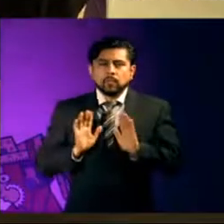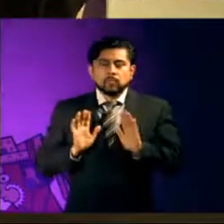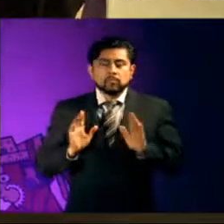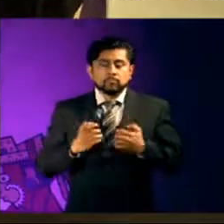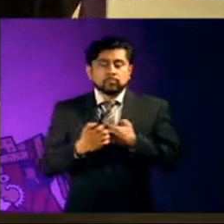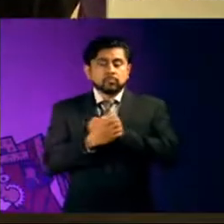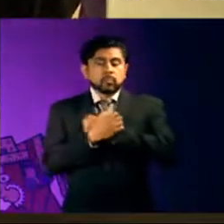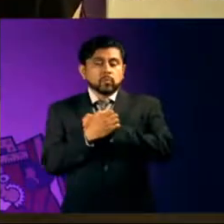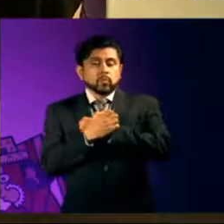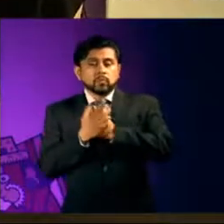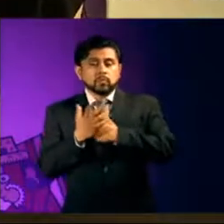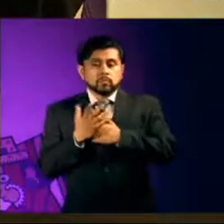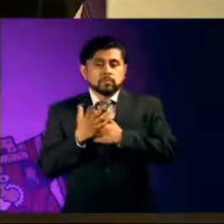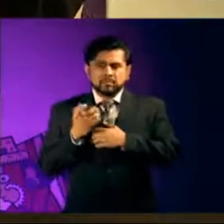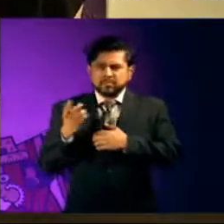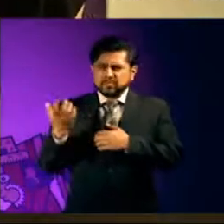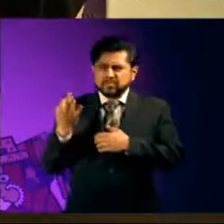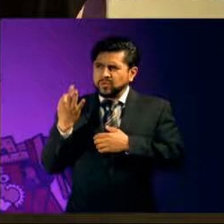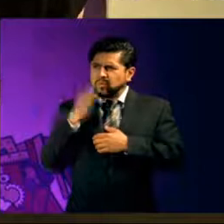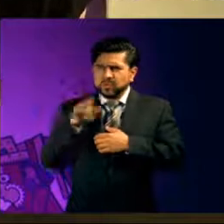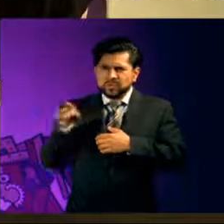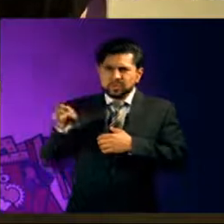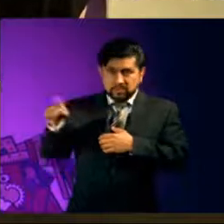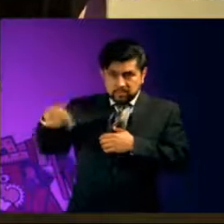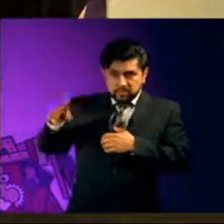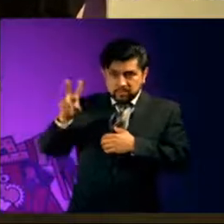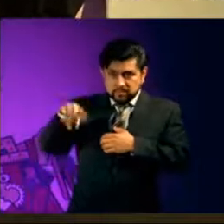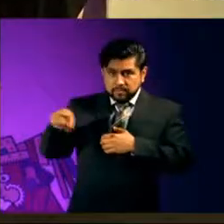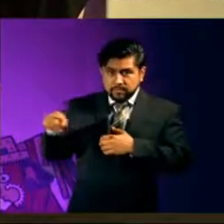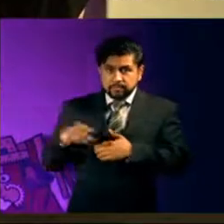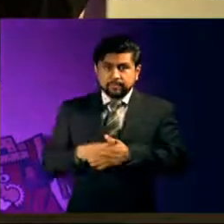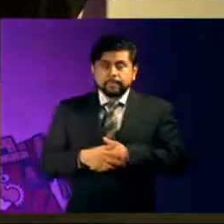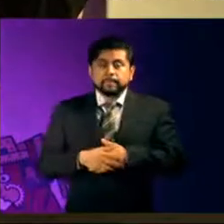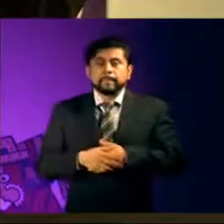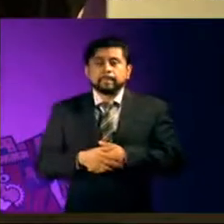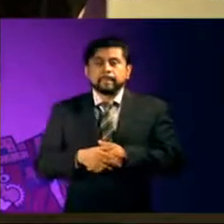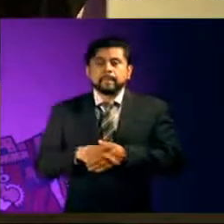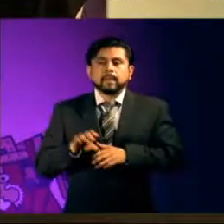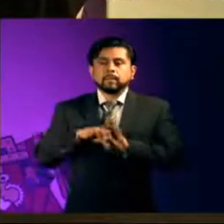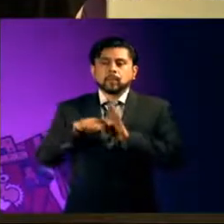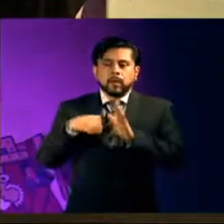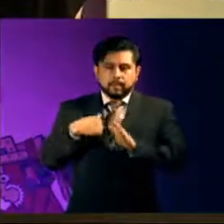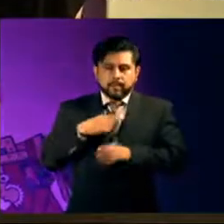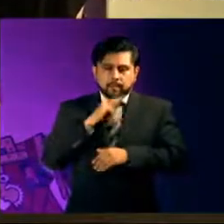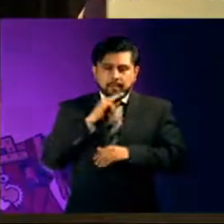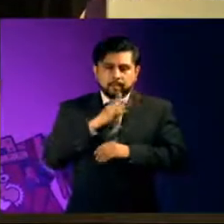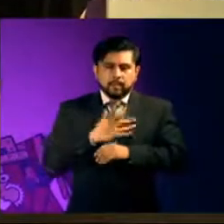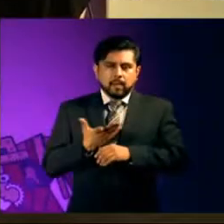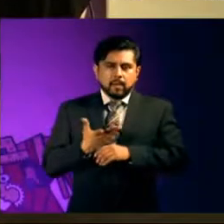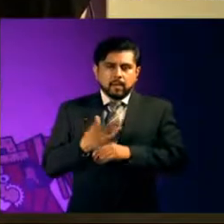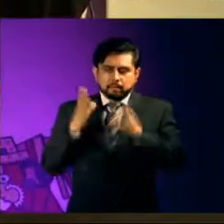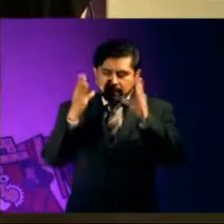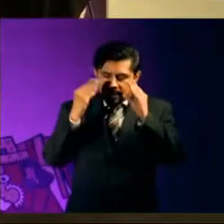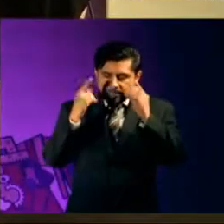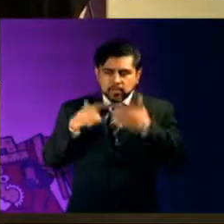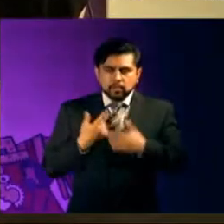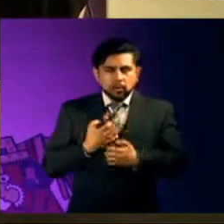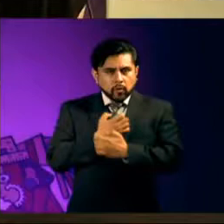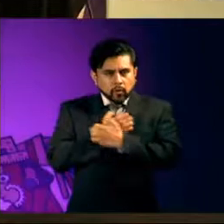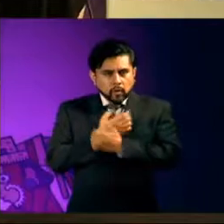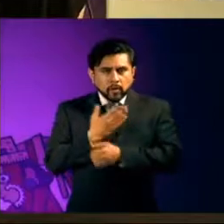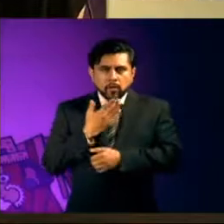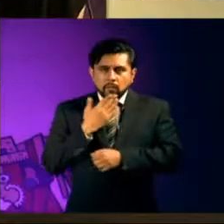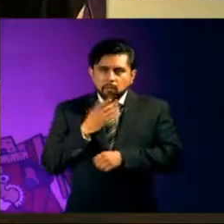pero es una gran sorpresa para mí porque de veras son muy groseros es decir a mí mi mamá me enseñó a dar los buenos días las buenas tardes las buenas noches